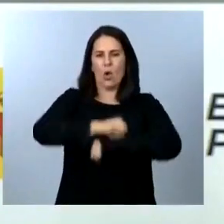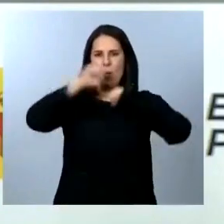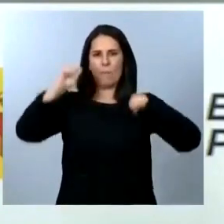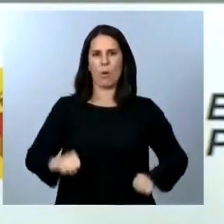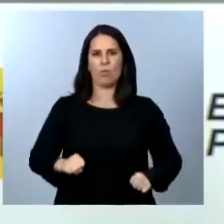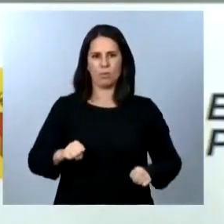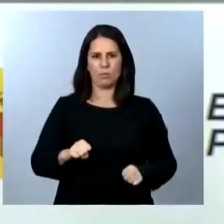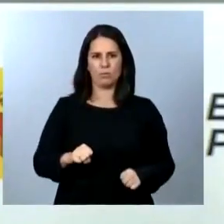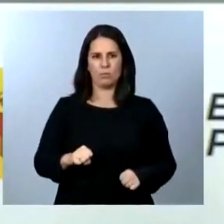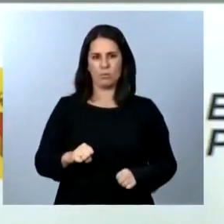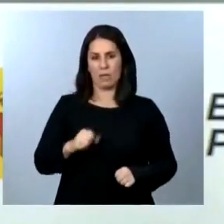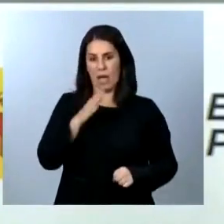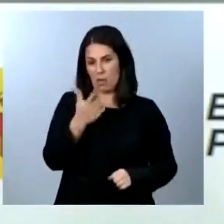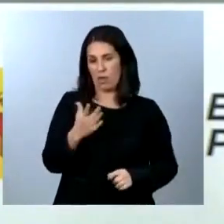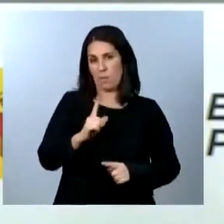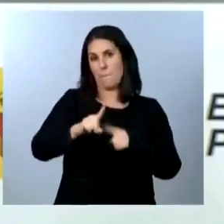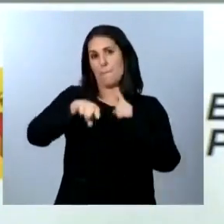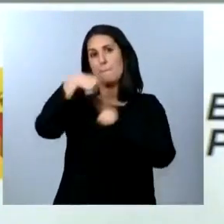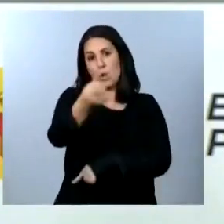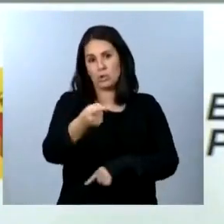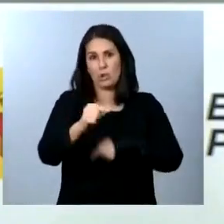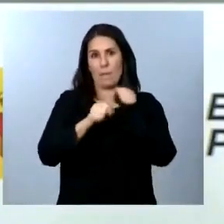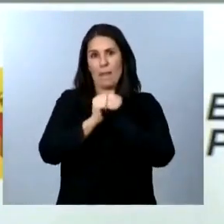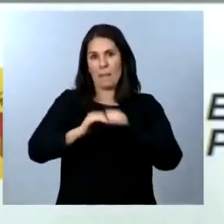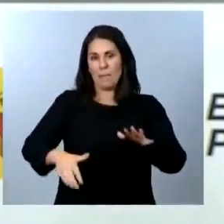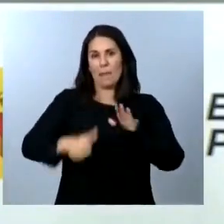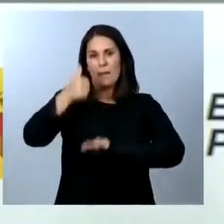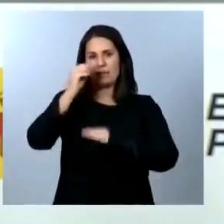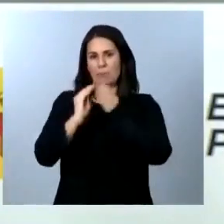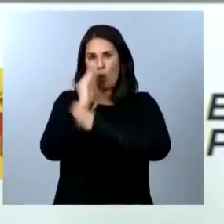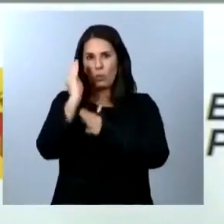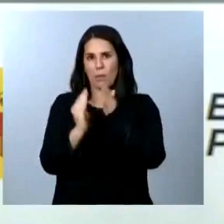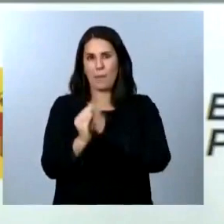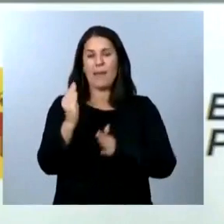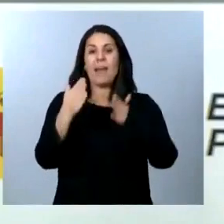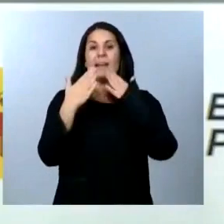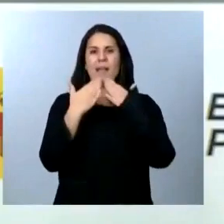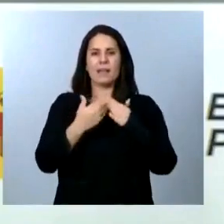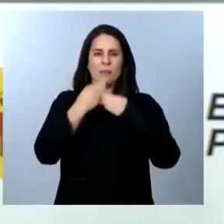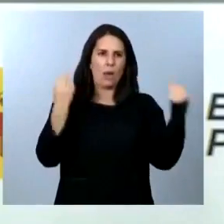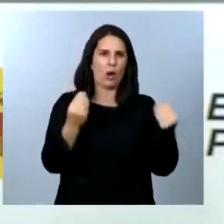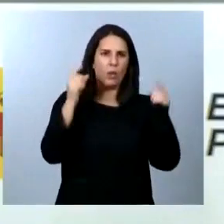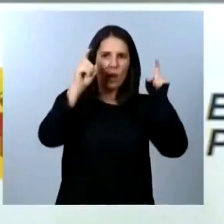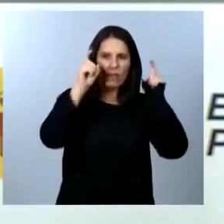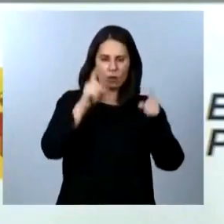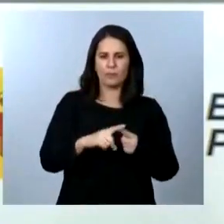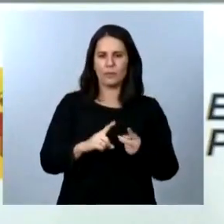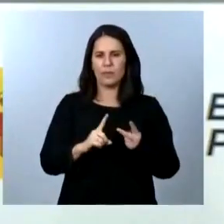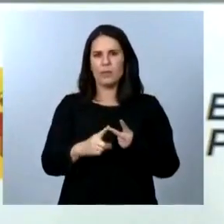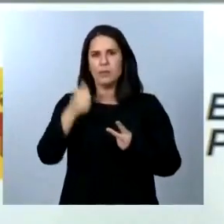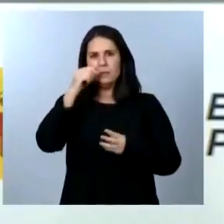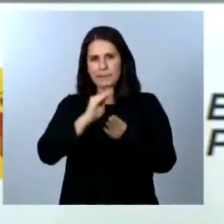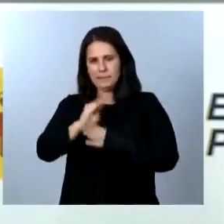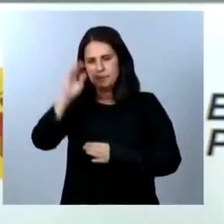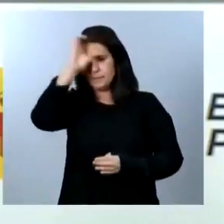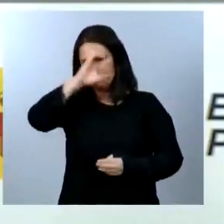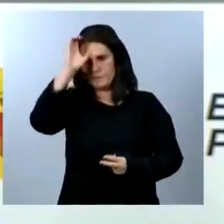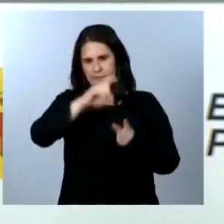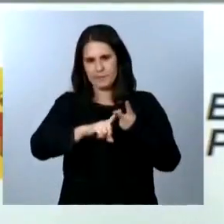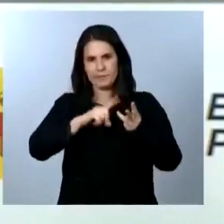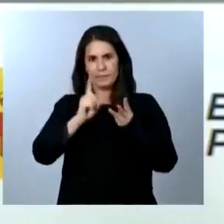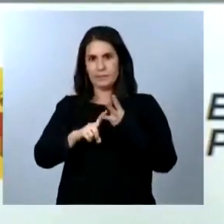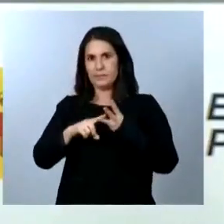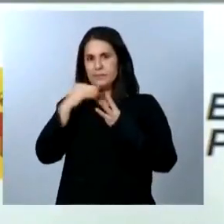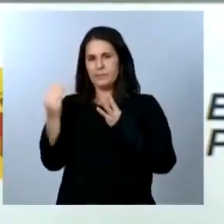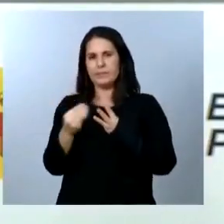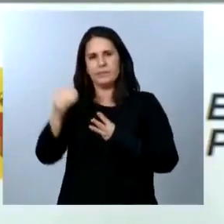pospandemia, con más productividad, gracias a una mejor educación, a una mayor inversión en ciencia, a una mejor formación a lo largo de la